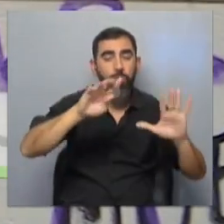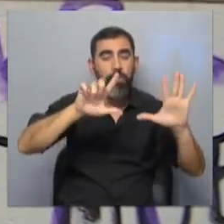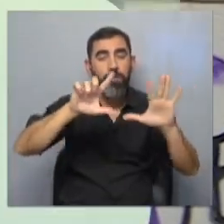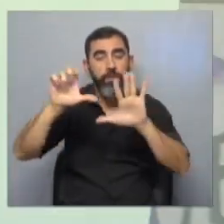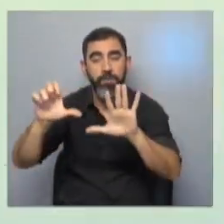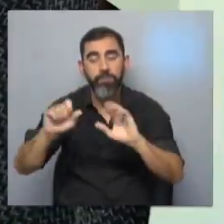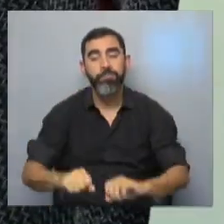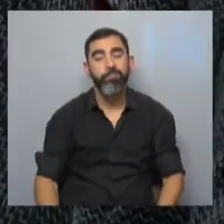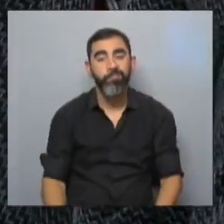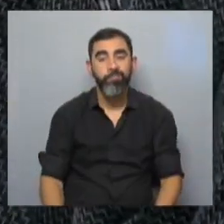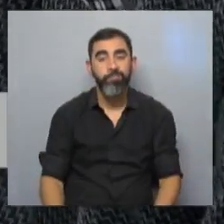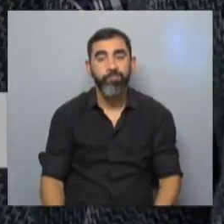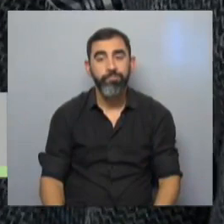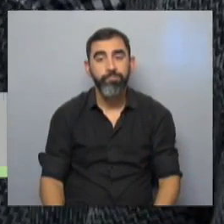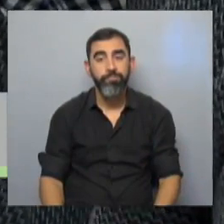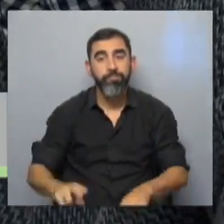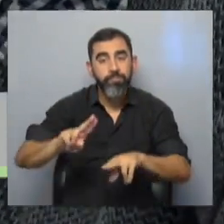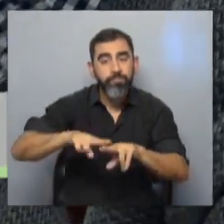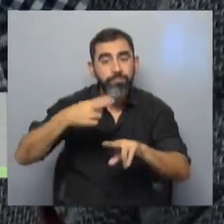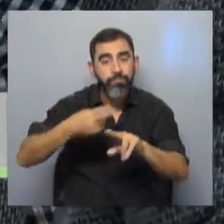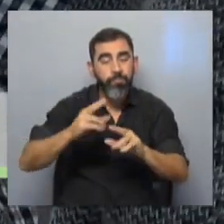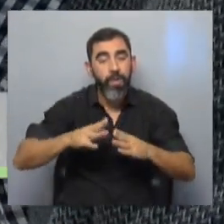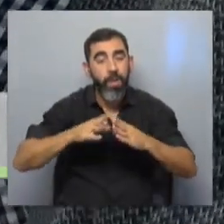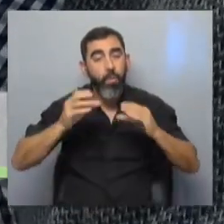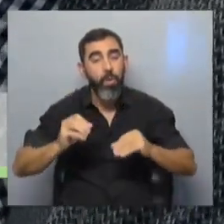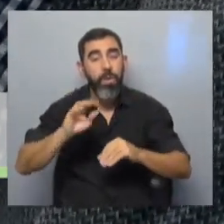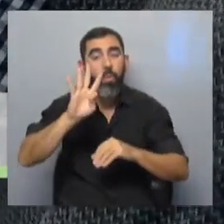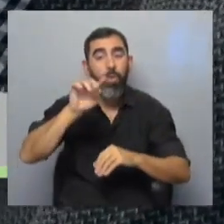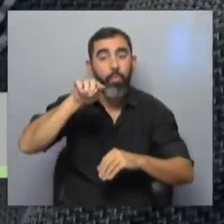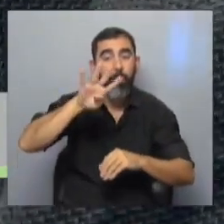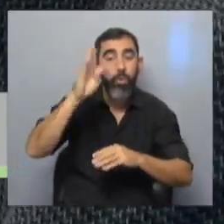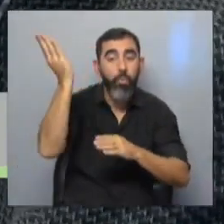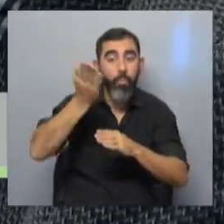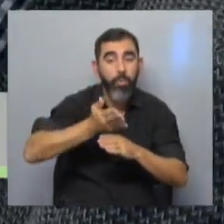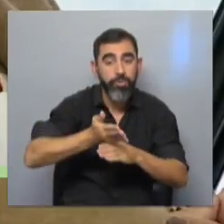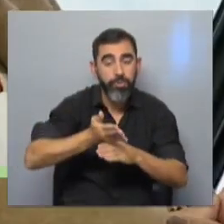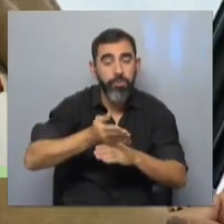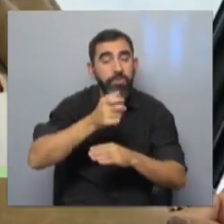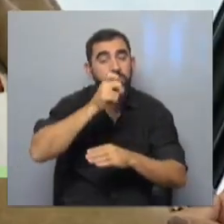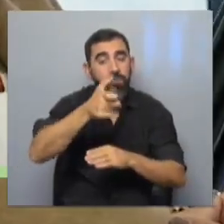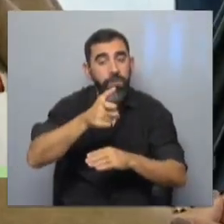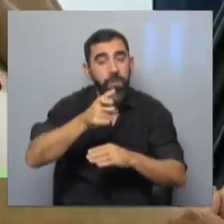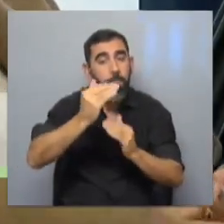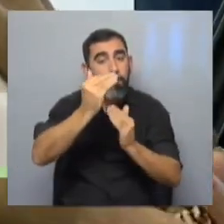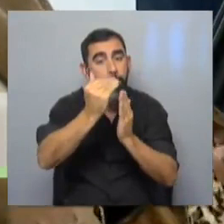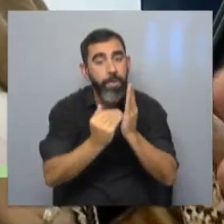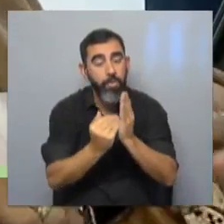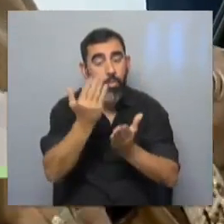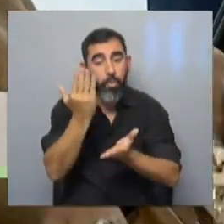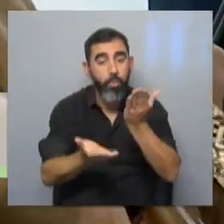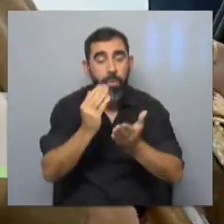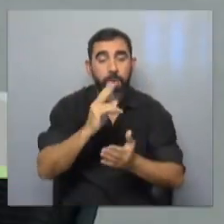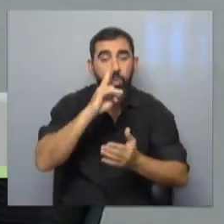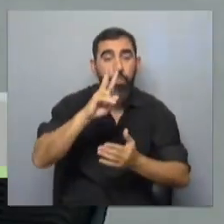1976. La repetición en primaria fue 4,4%, lo que representa una baja en comparación